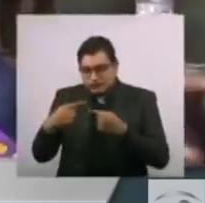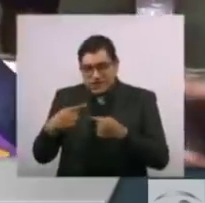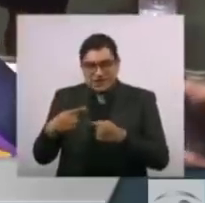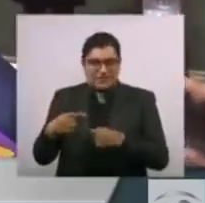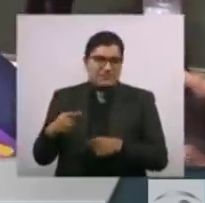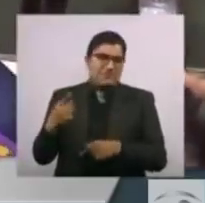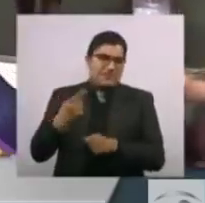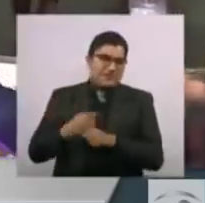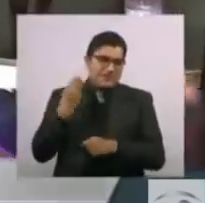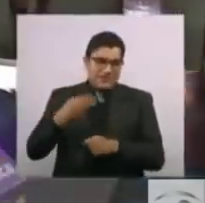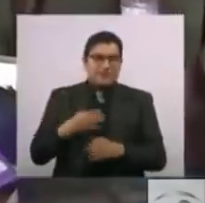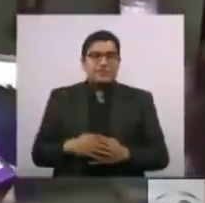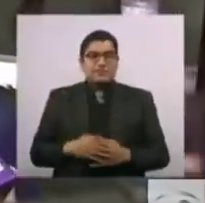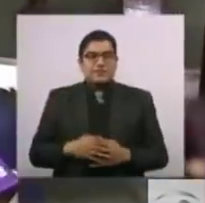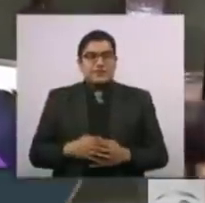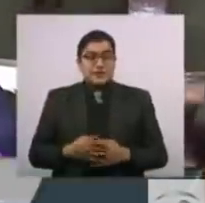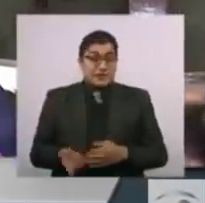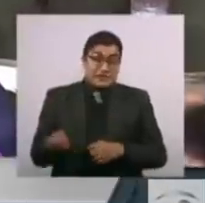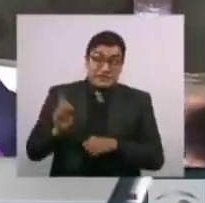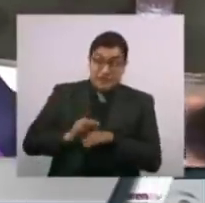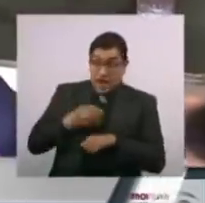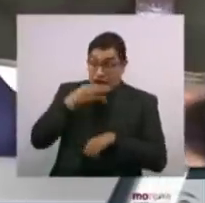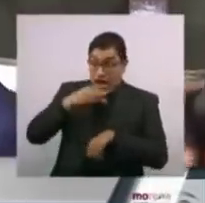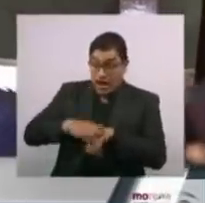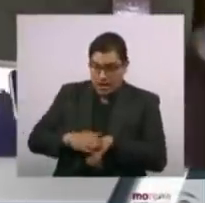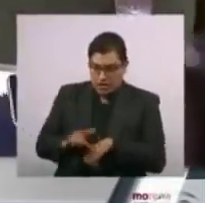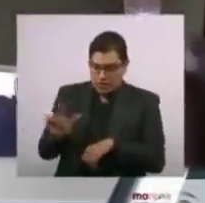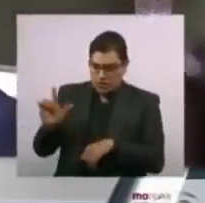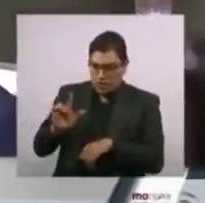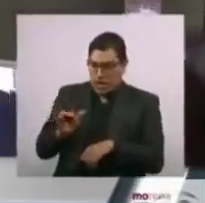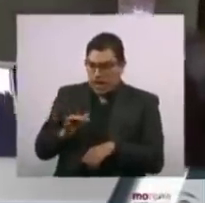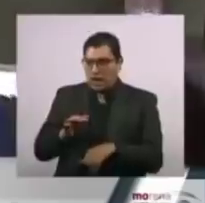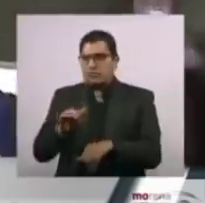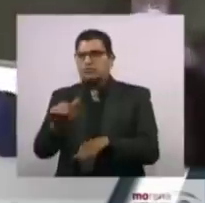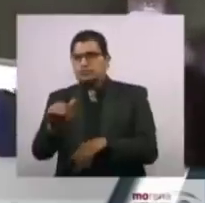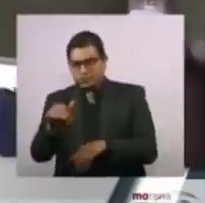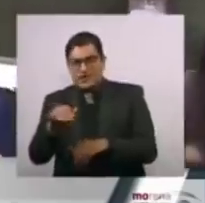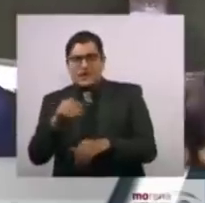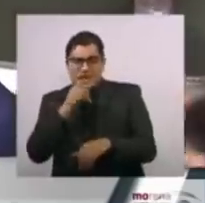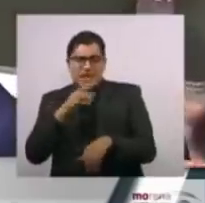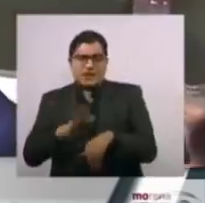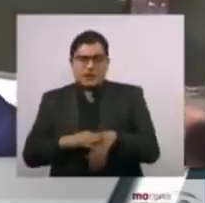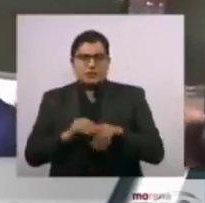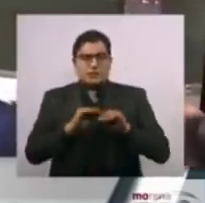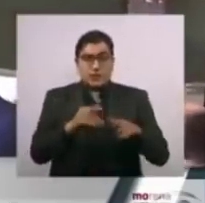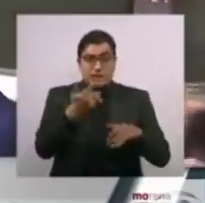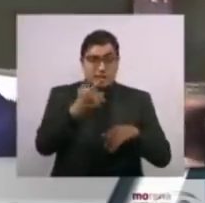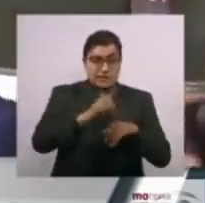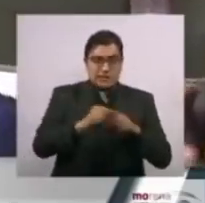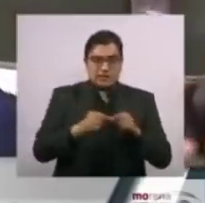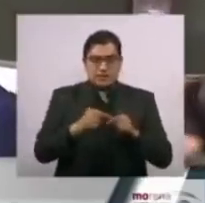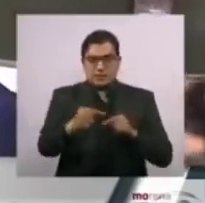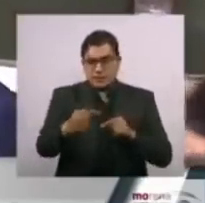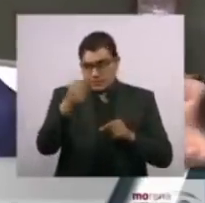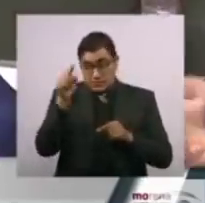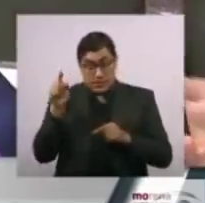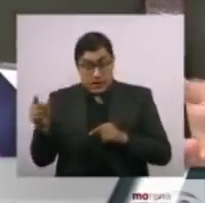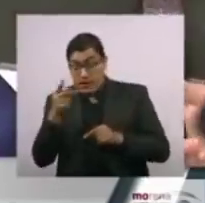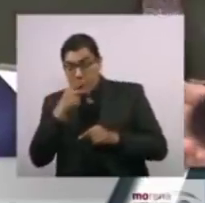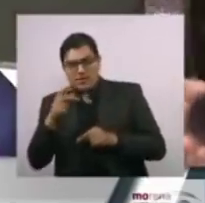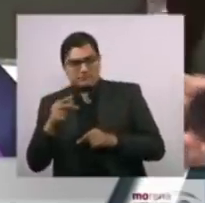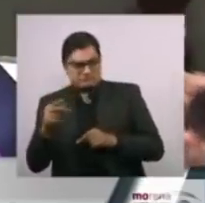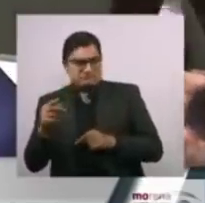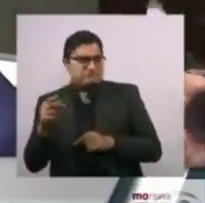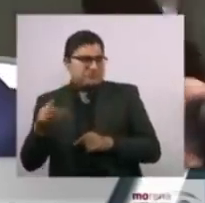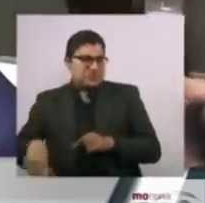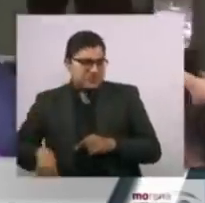A partir del día siguiente de la notificación, que fue el lunes, empezaron a correr 7 días para que él declare ante la